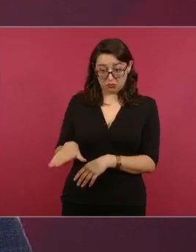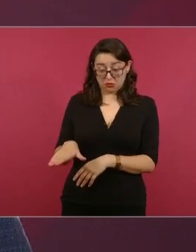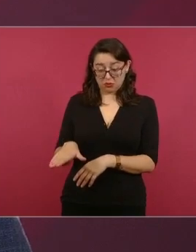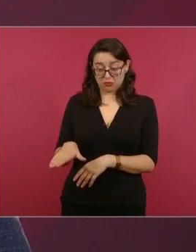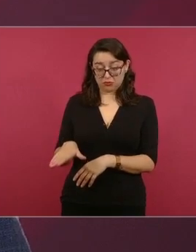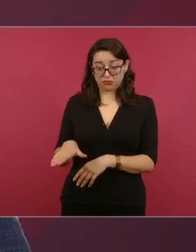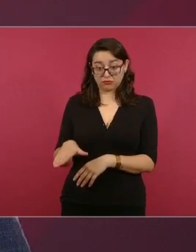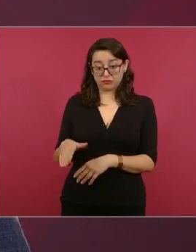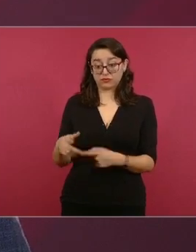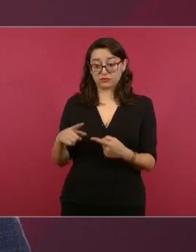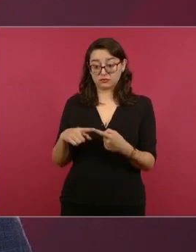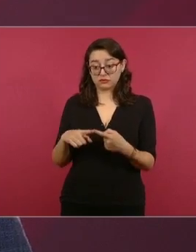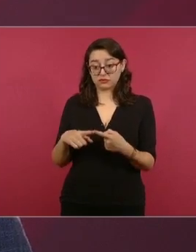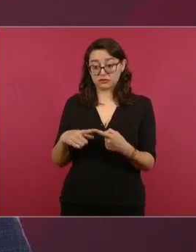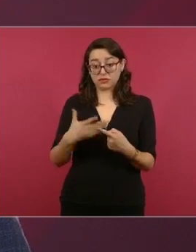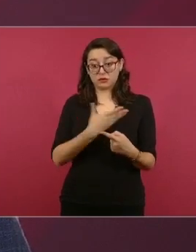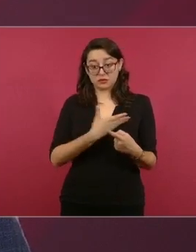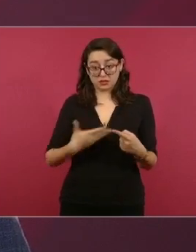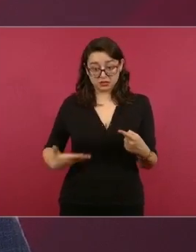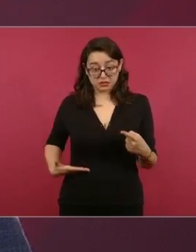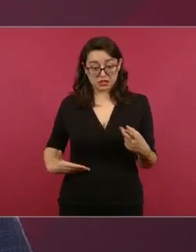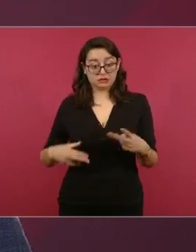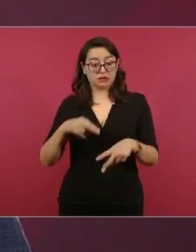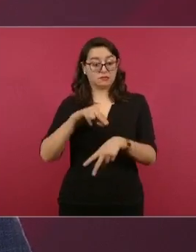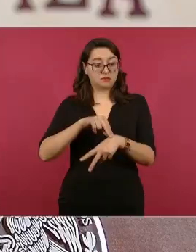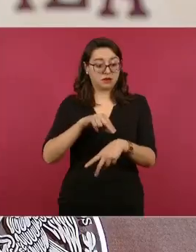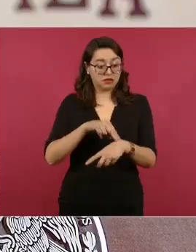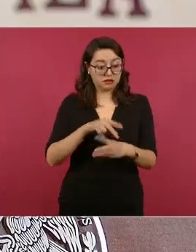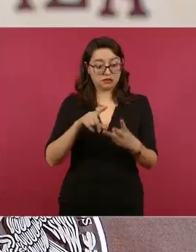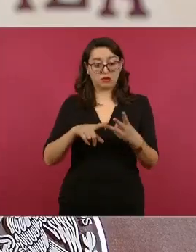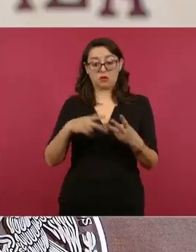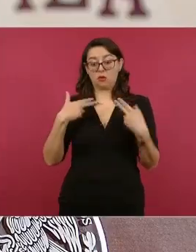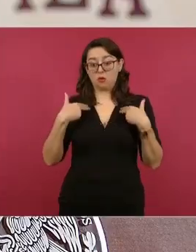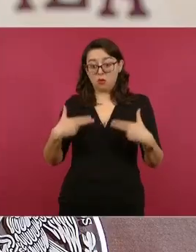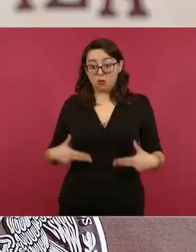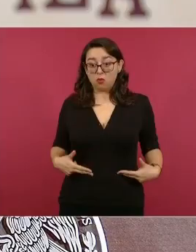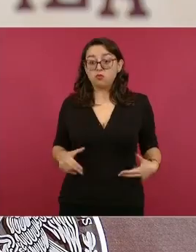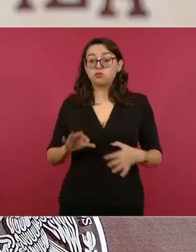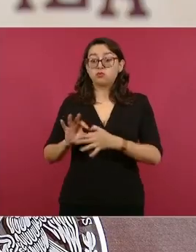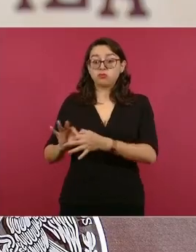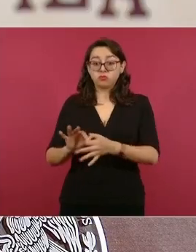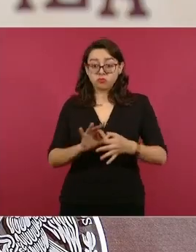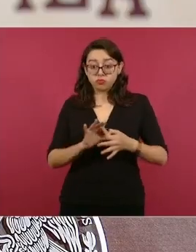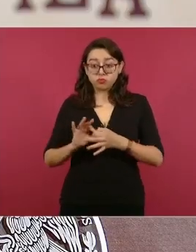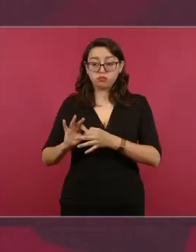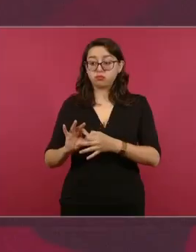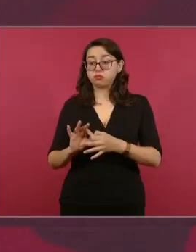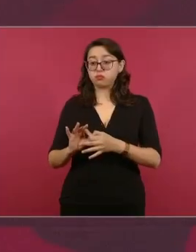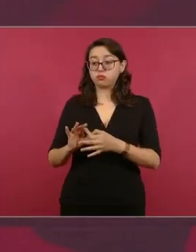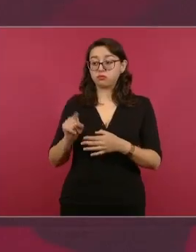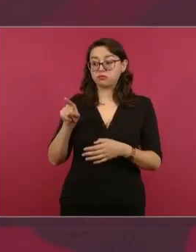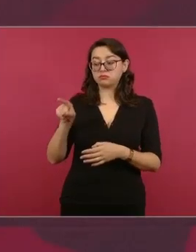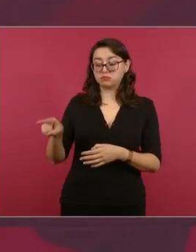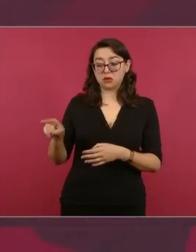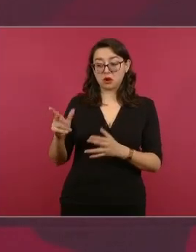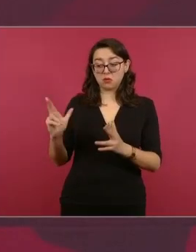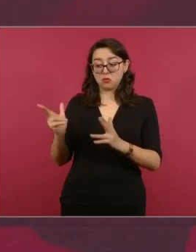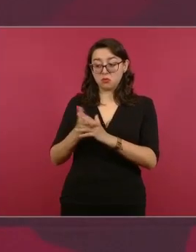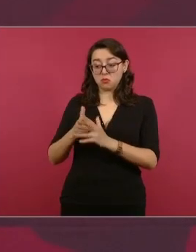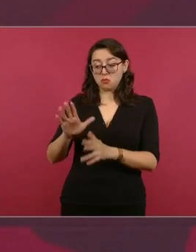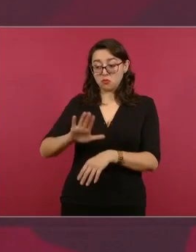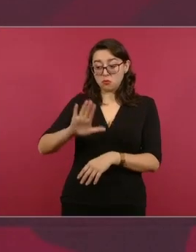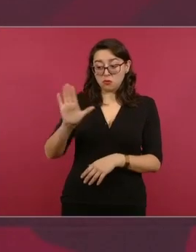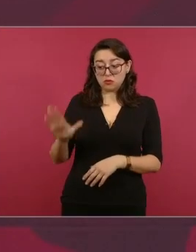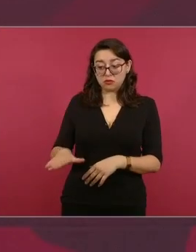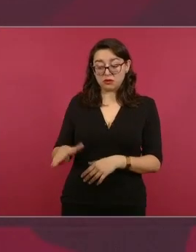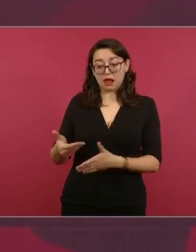presidente, el médico, el humanista, afirmó con certeza: los procesos